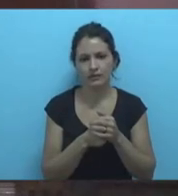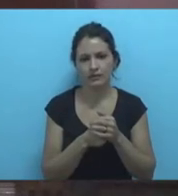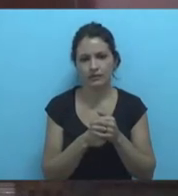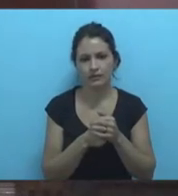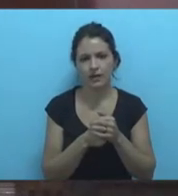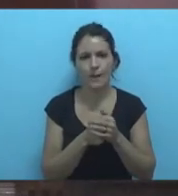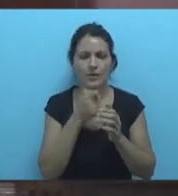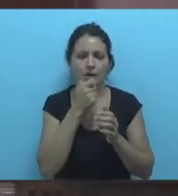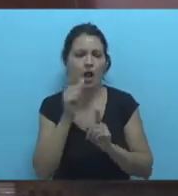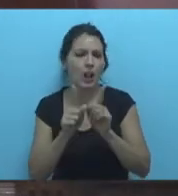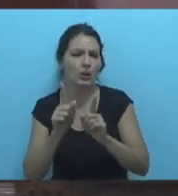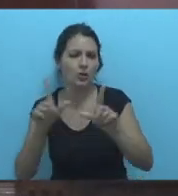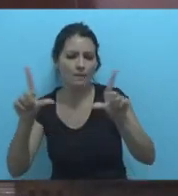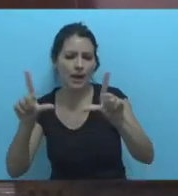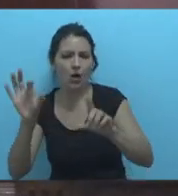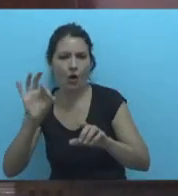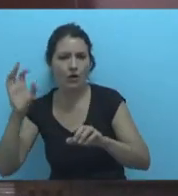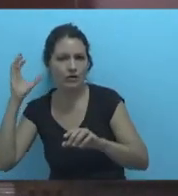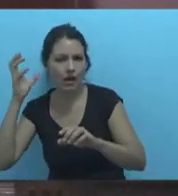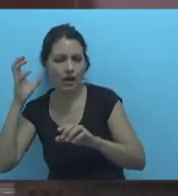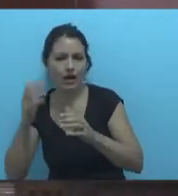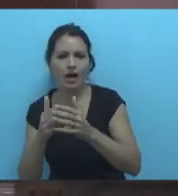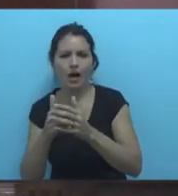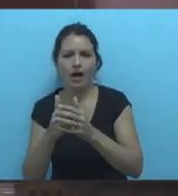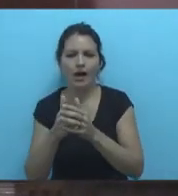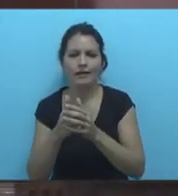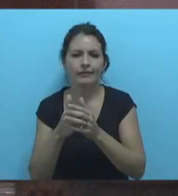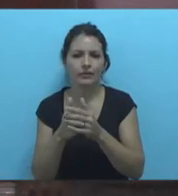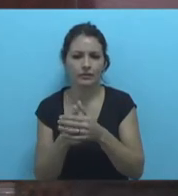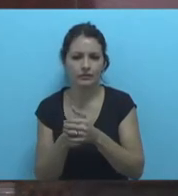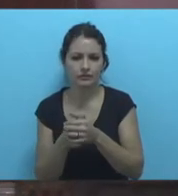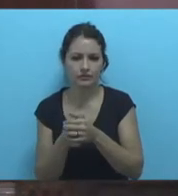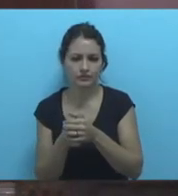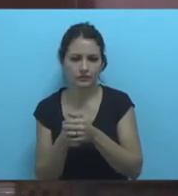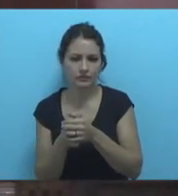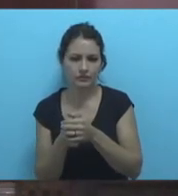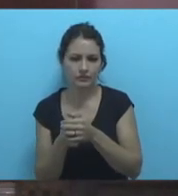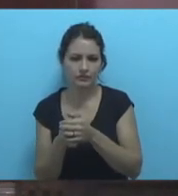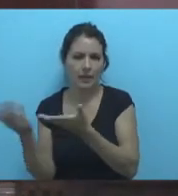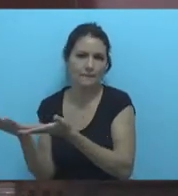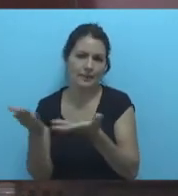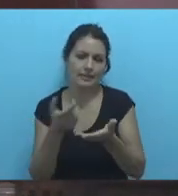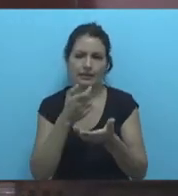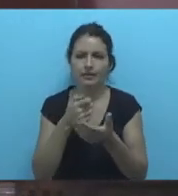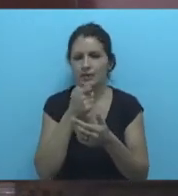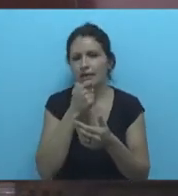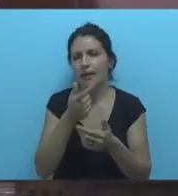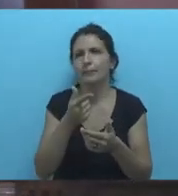Medios hegemónicos que además suelen ponerle la alfombra roja a algunos dirigentes políticos para que la pisen y vayan como